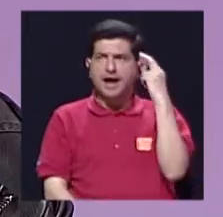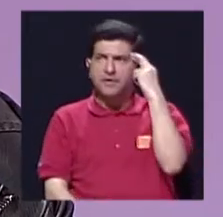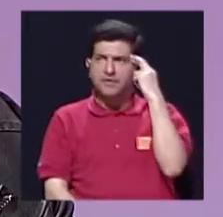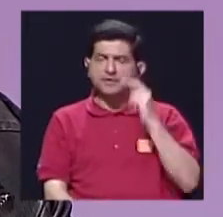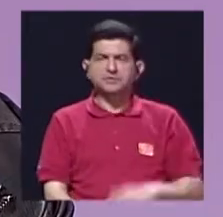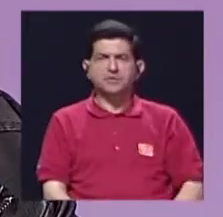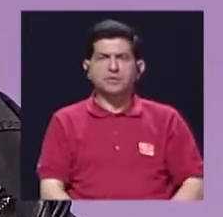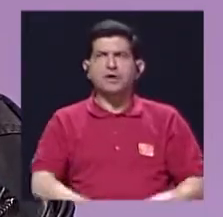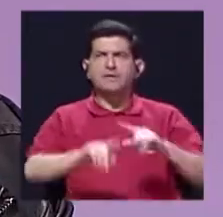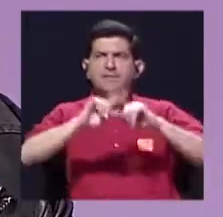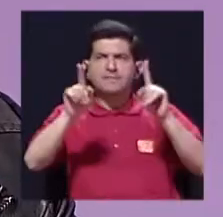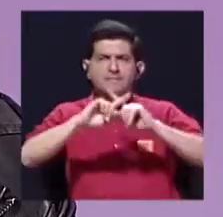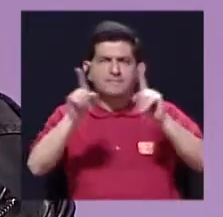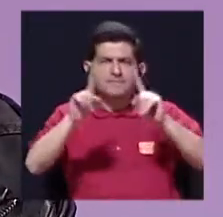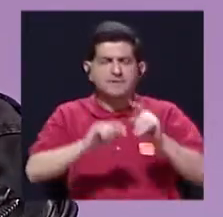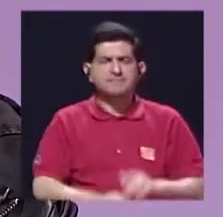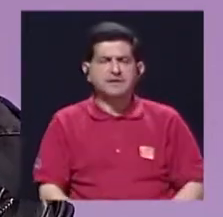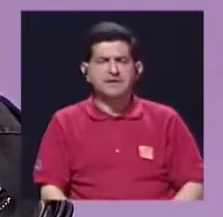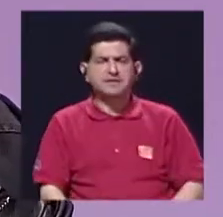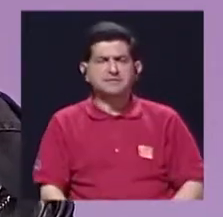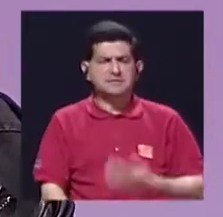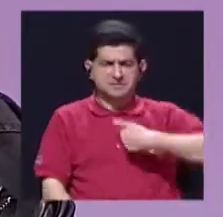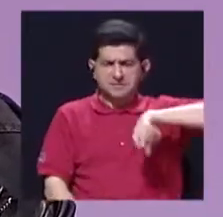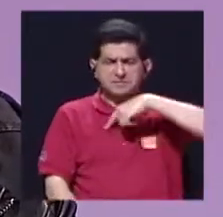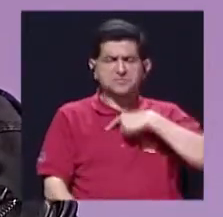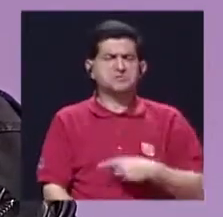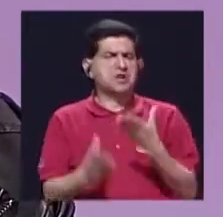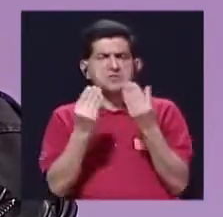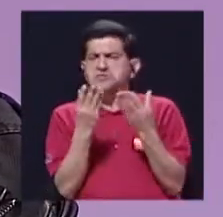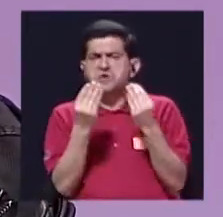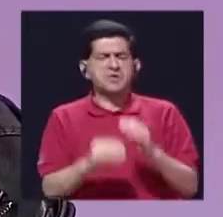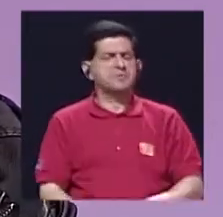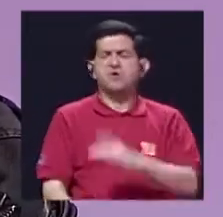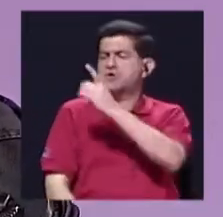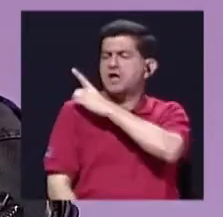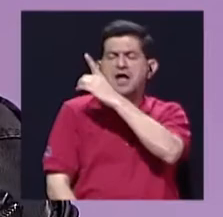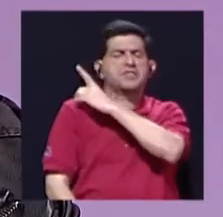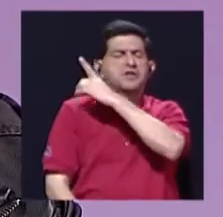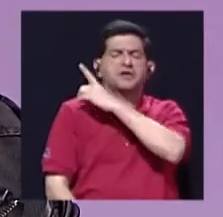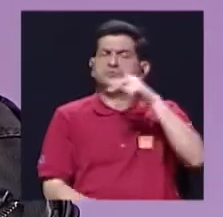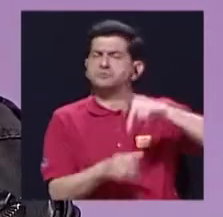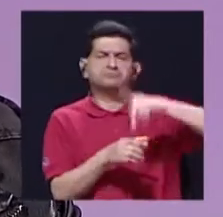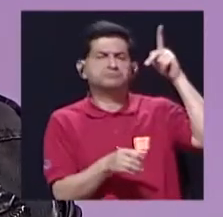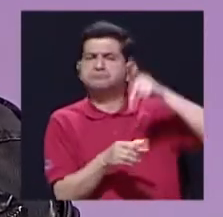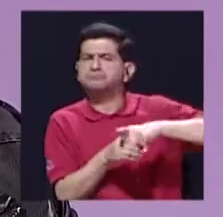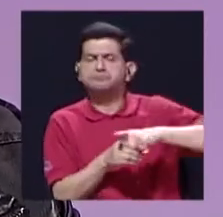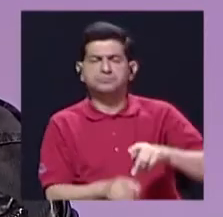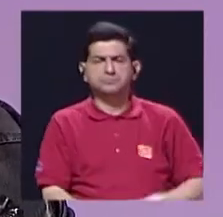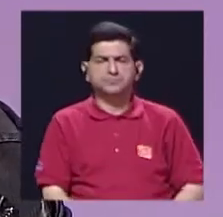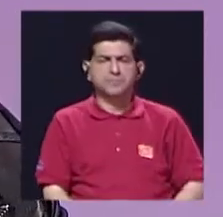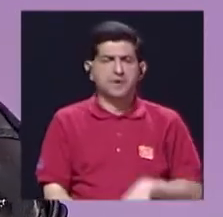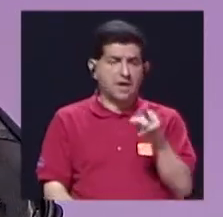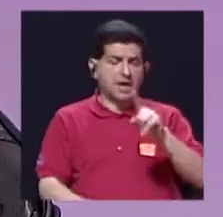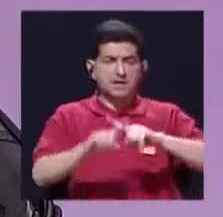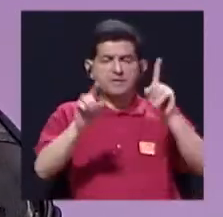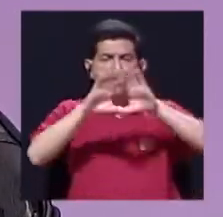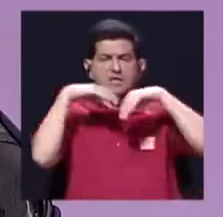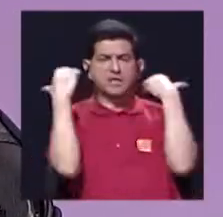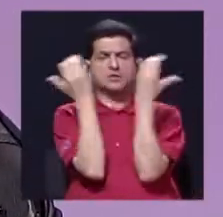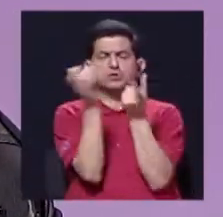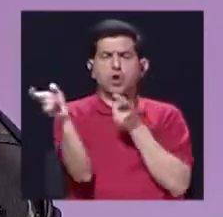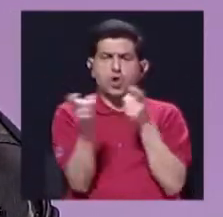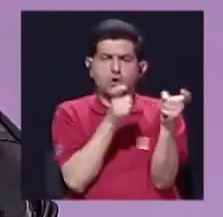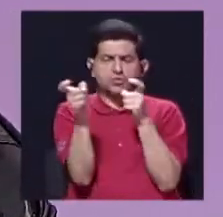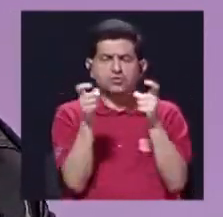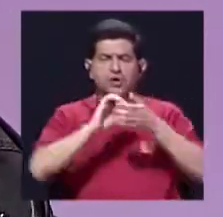eso se nos quitó el miedo de ocupar puestos de dirección en los consejos de